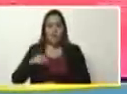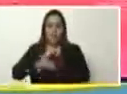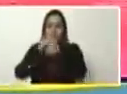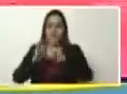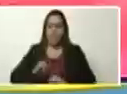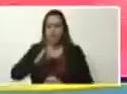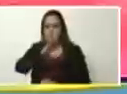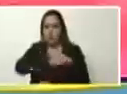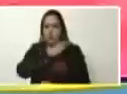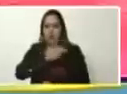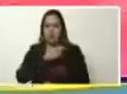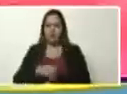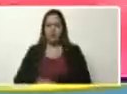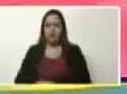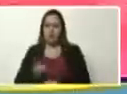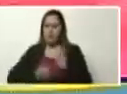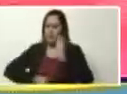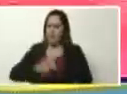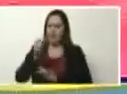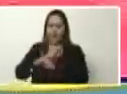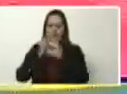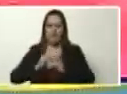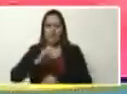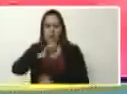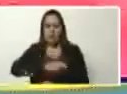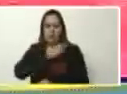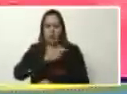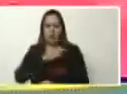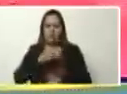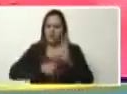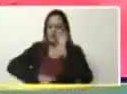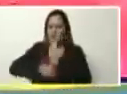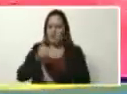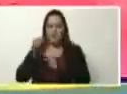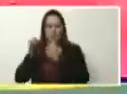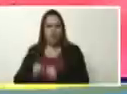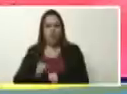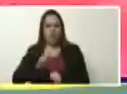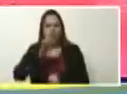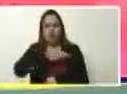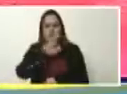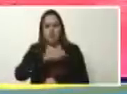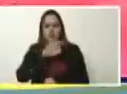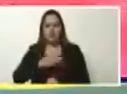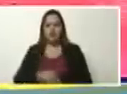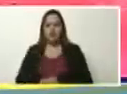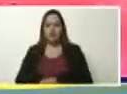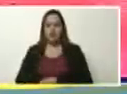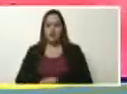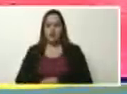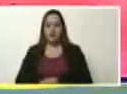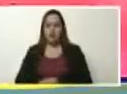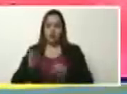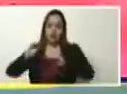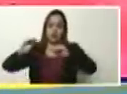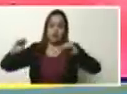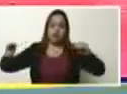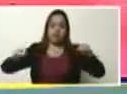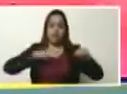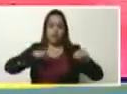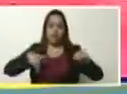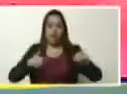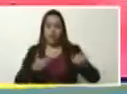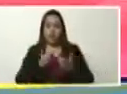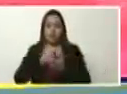felicidad social, la máxima felicidad social, la máxima seguridad social que pregonaba nuestro